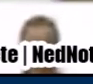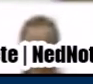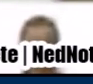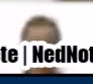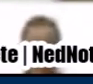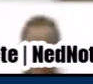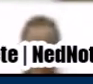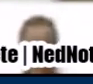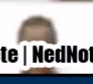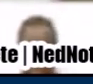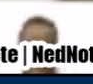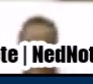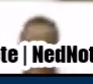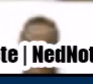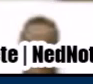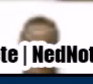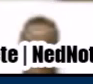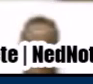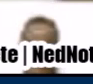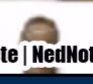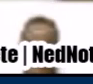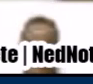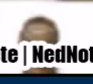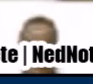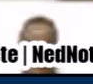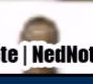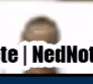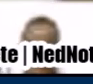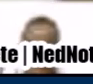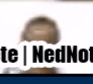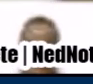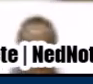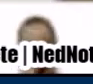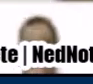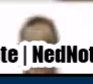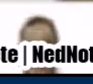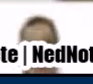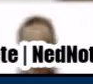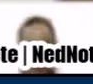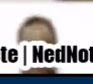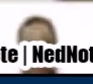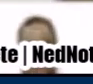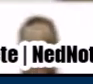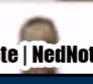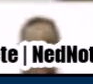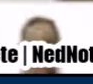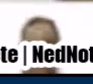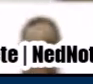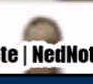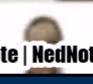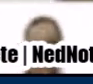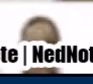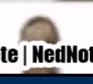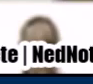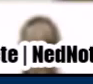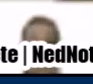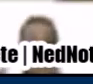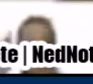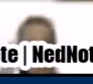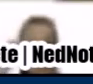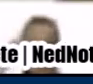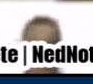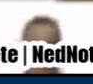inmediatos trae esto, trae el reconocimiento internacional, trae, por ejemplo, a título personal, atención con esto,